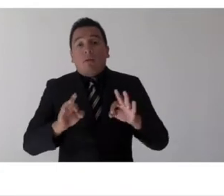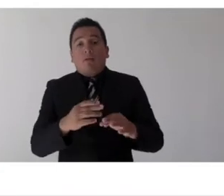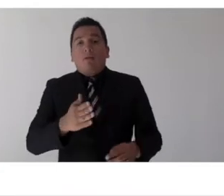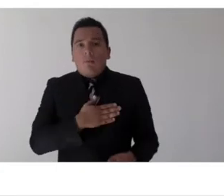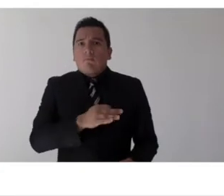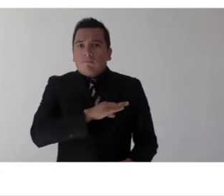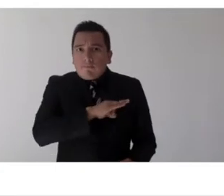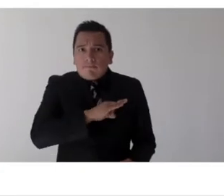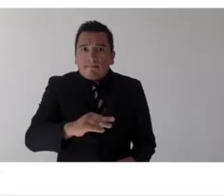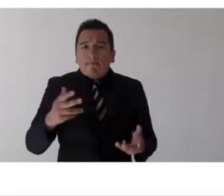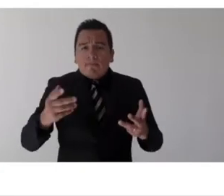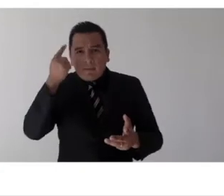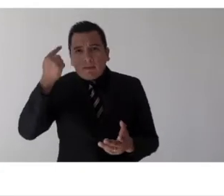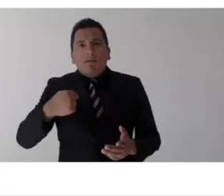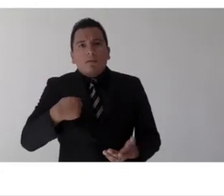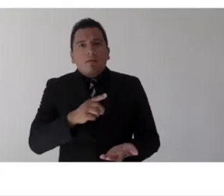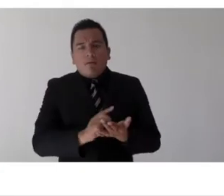medios y los mecanismos para exigirlos.